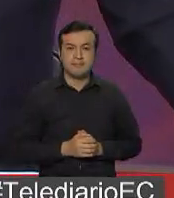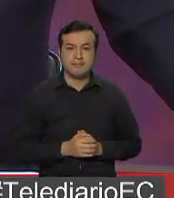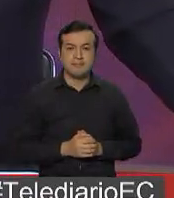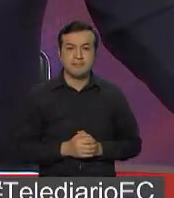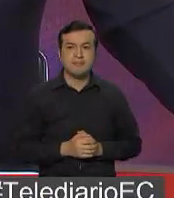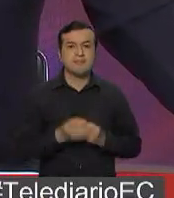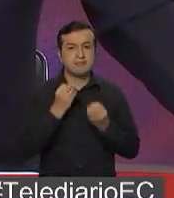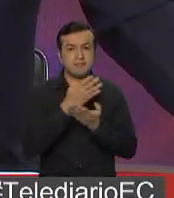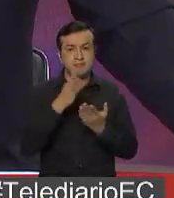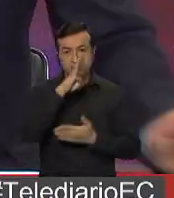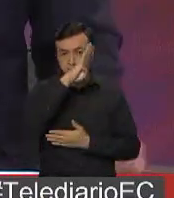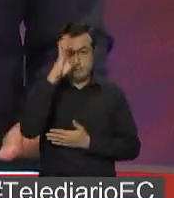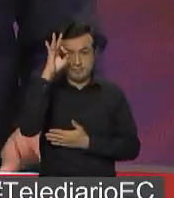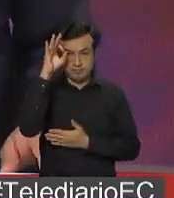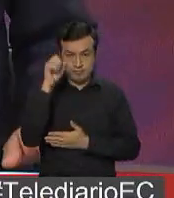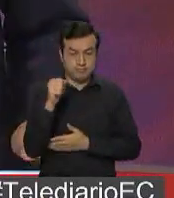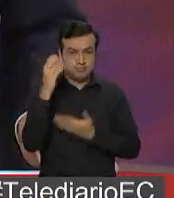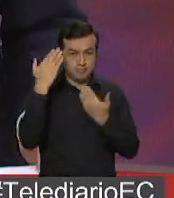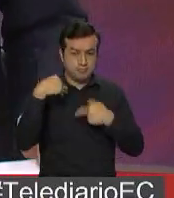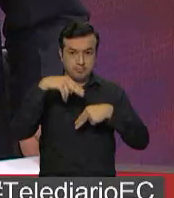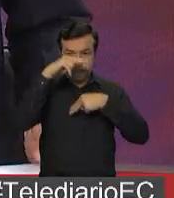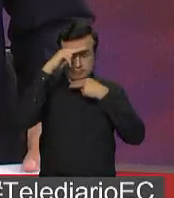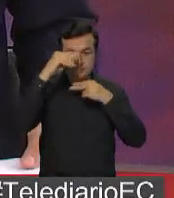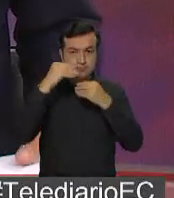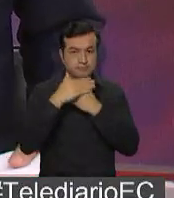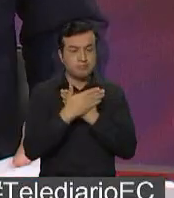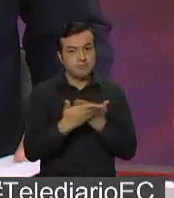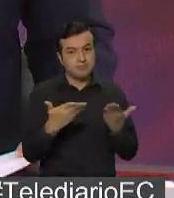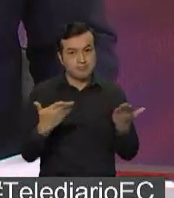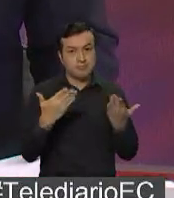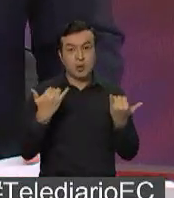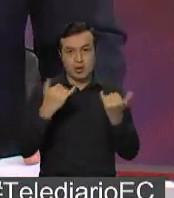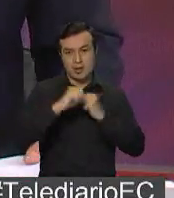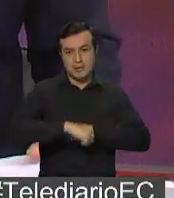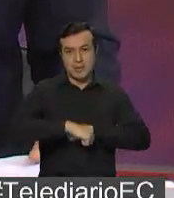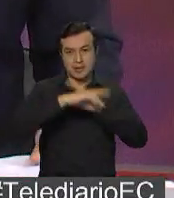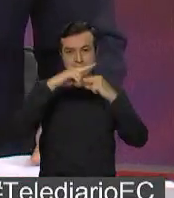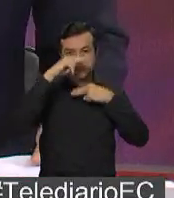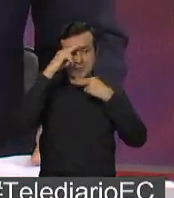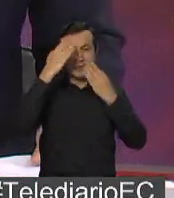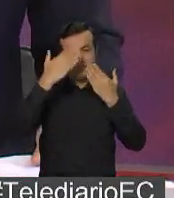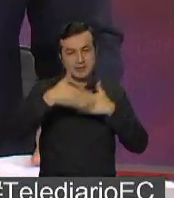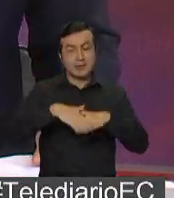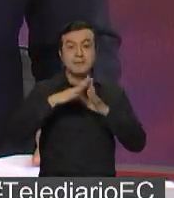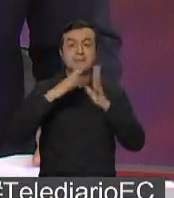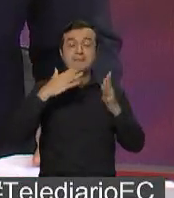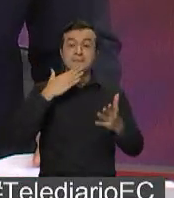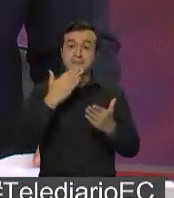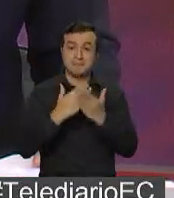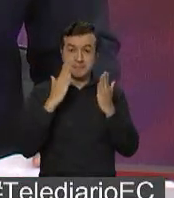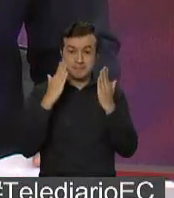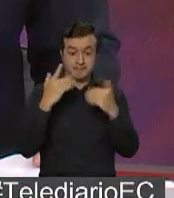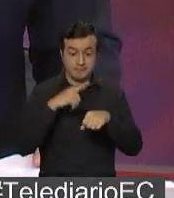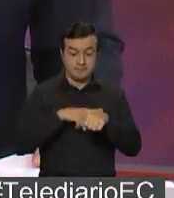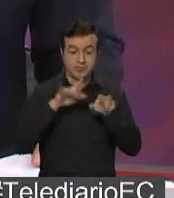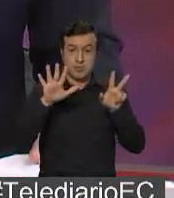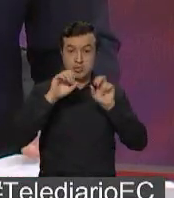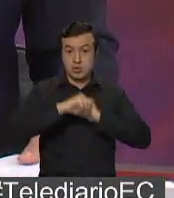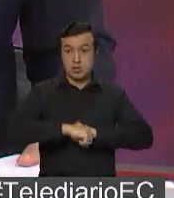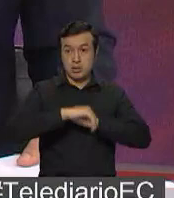Con el mensaje del Papa finalizamos esta entrega matutina de Telediario. Gracias a todos por acompañarnos. Son las 8 de la